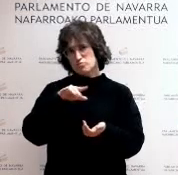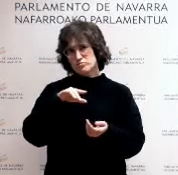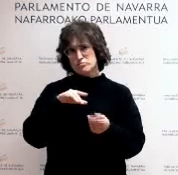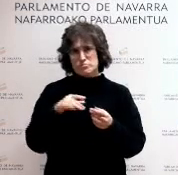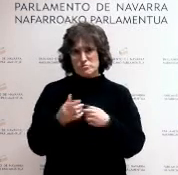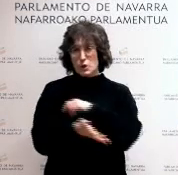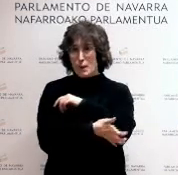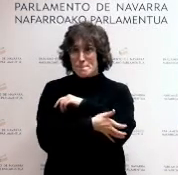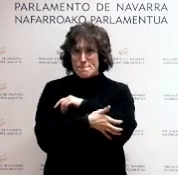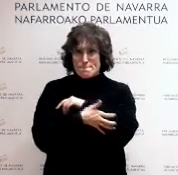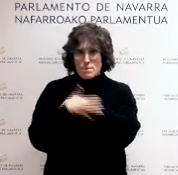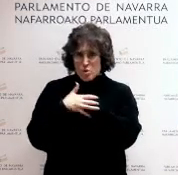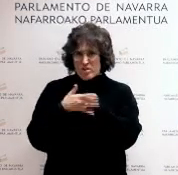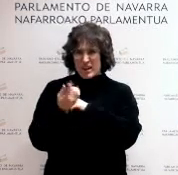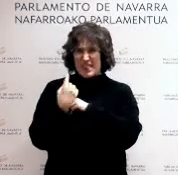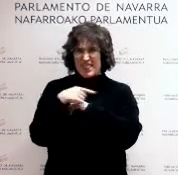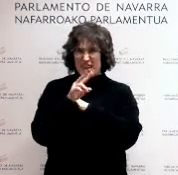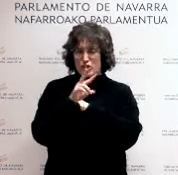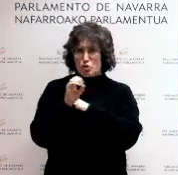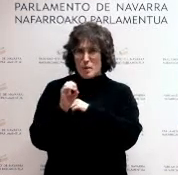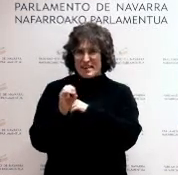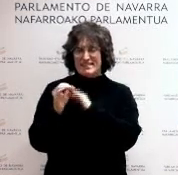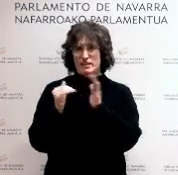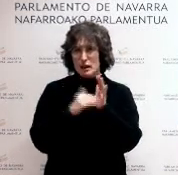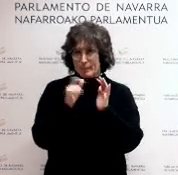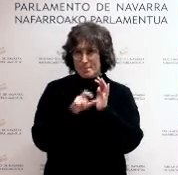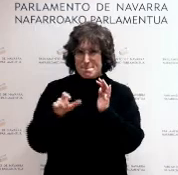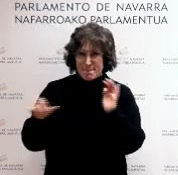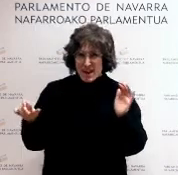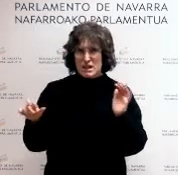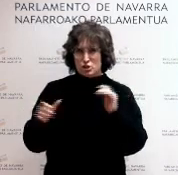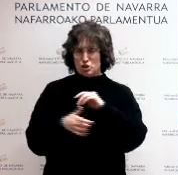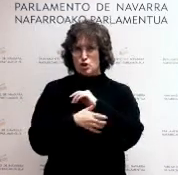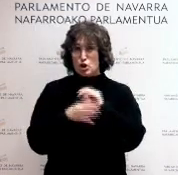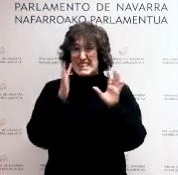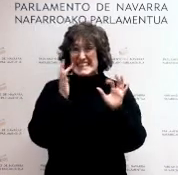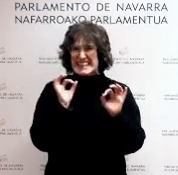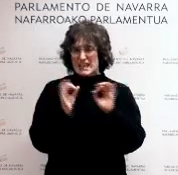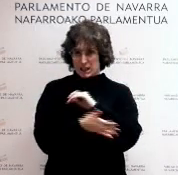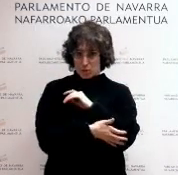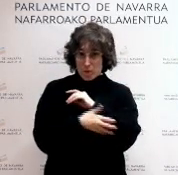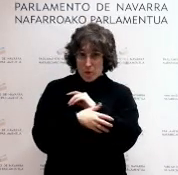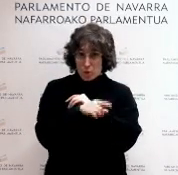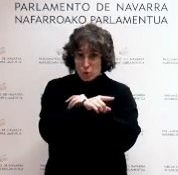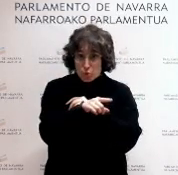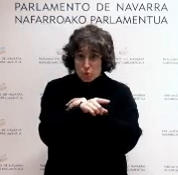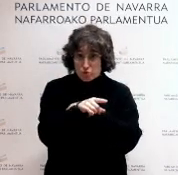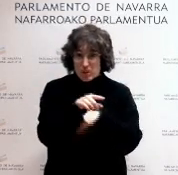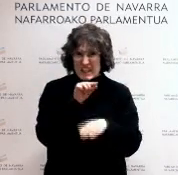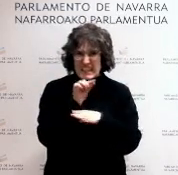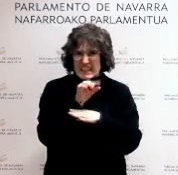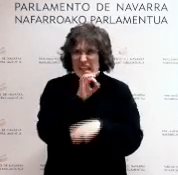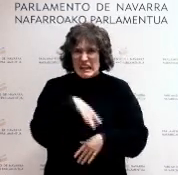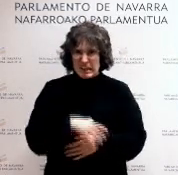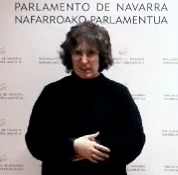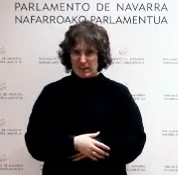los 120.000 personas en riesgo de pobreza. Y usted está criticando ¿a quién?